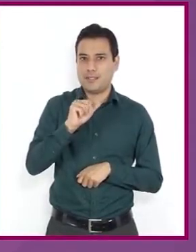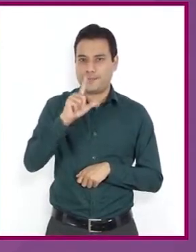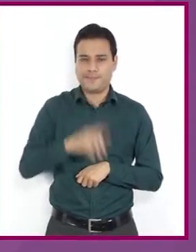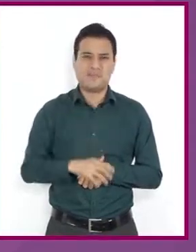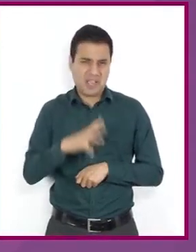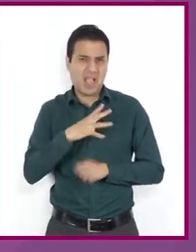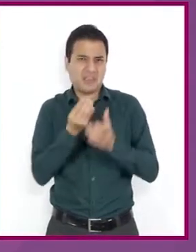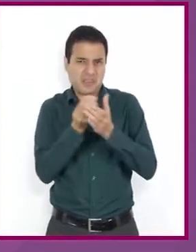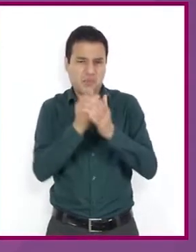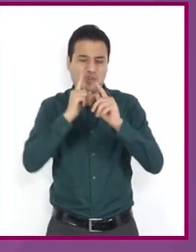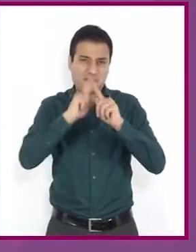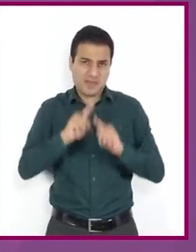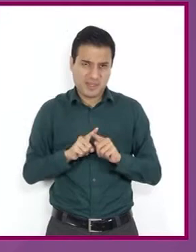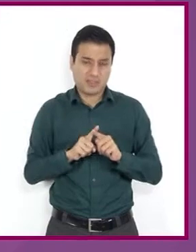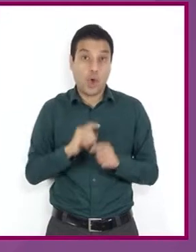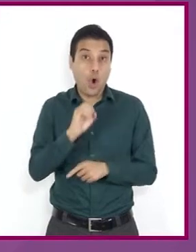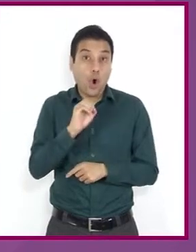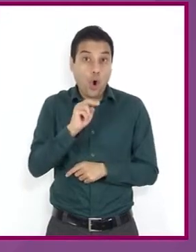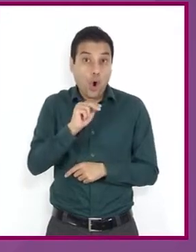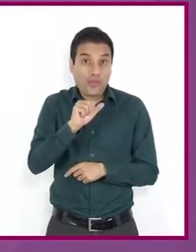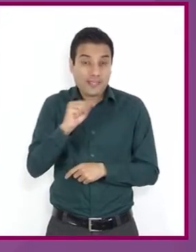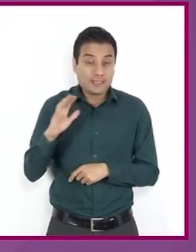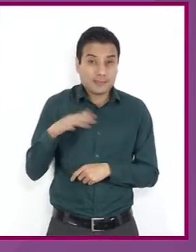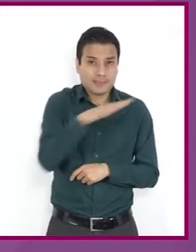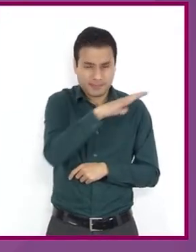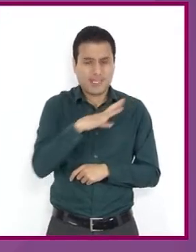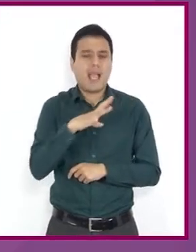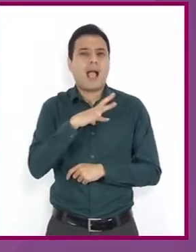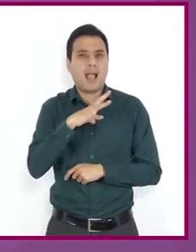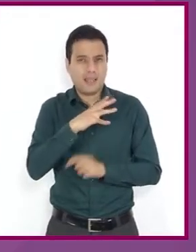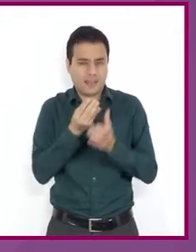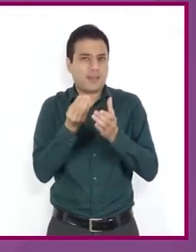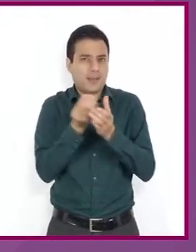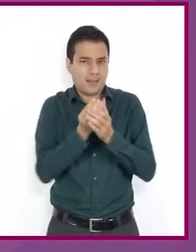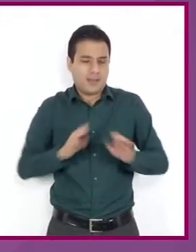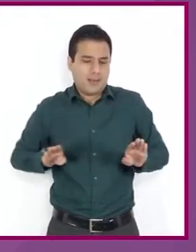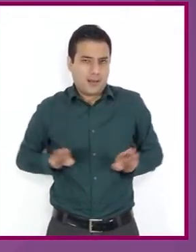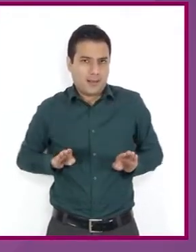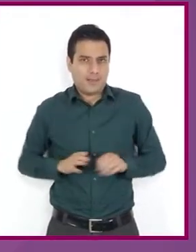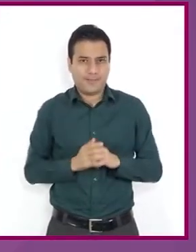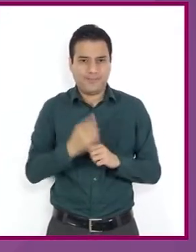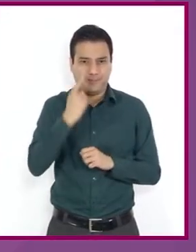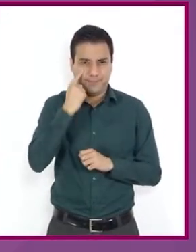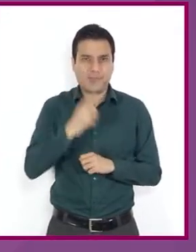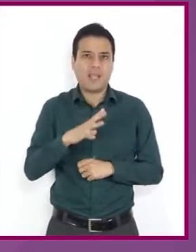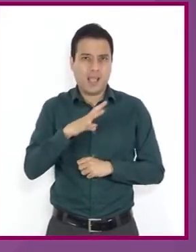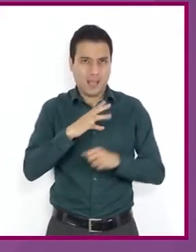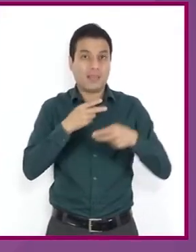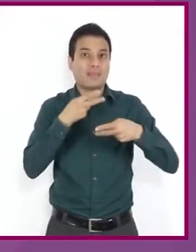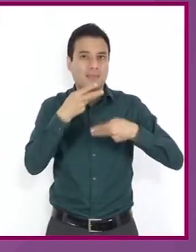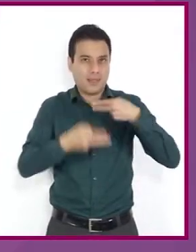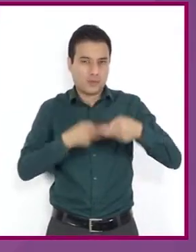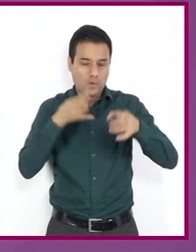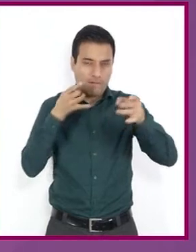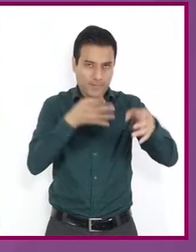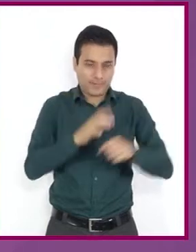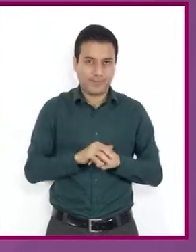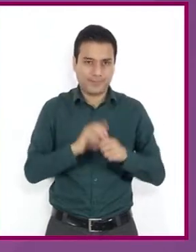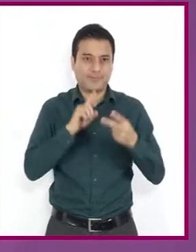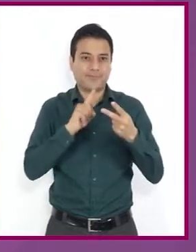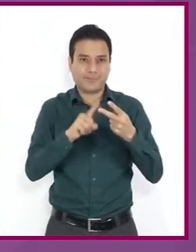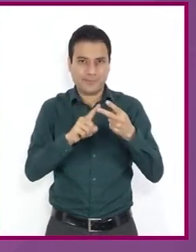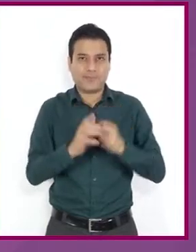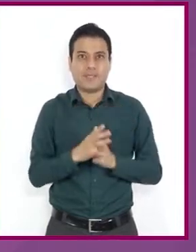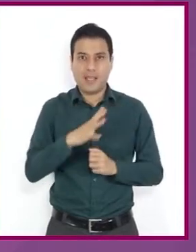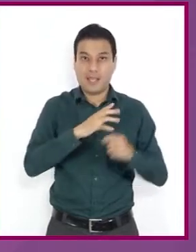tipo, todas las ondas tienen las siguientes características: dirección de propagación, crestas,